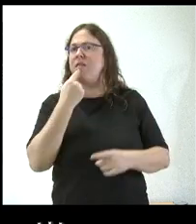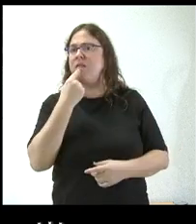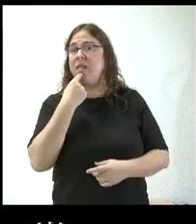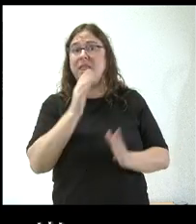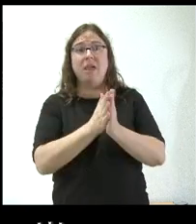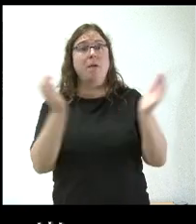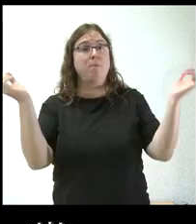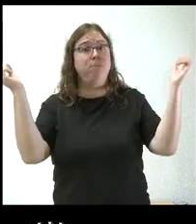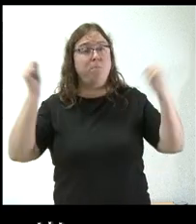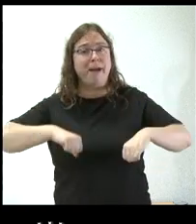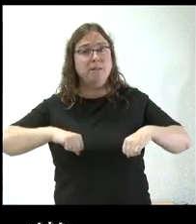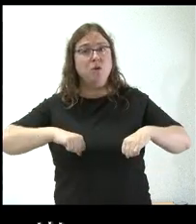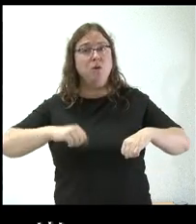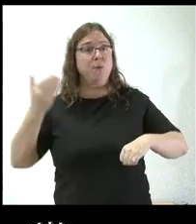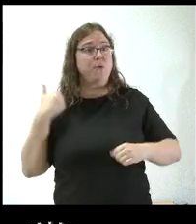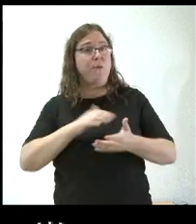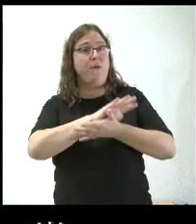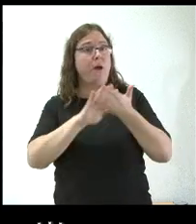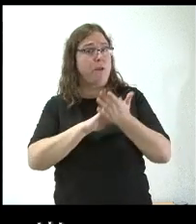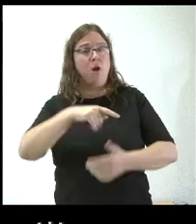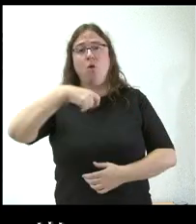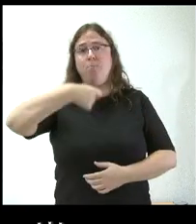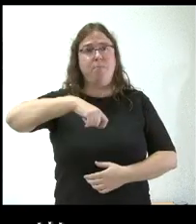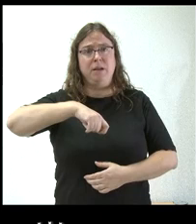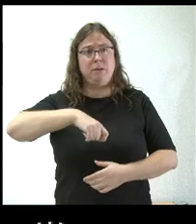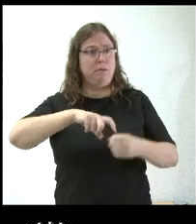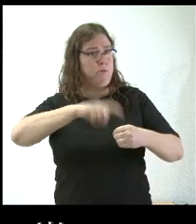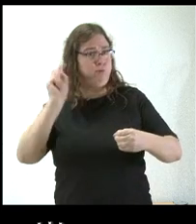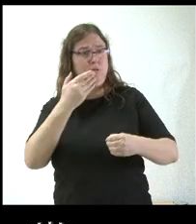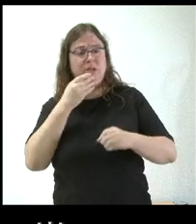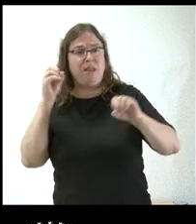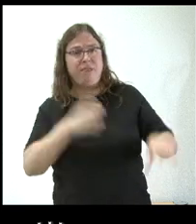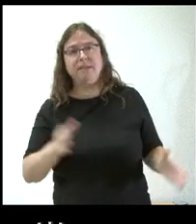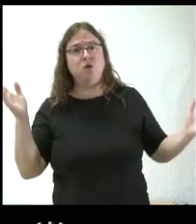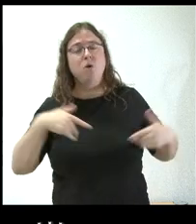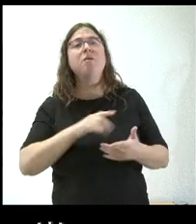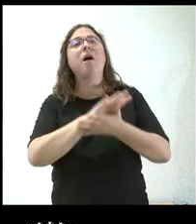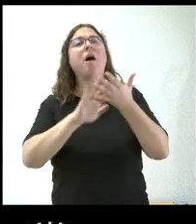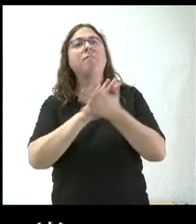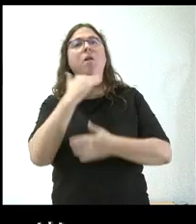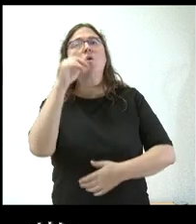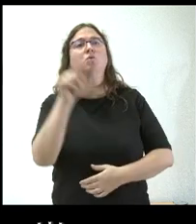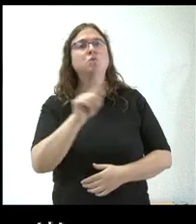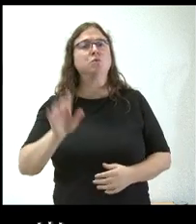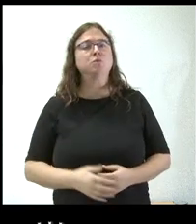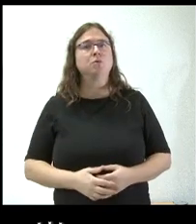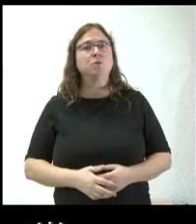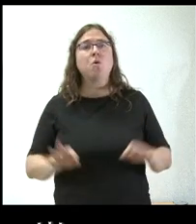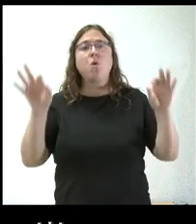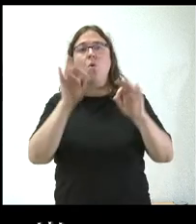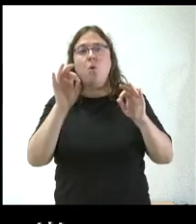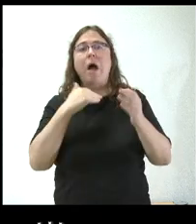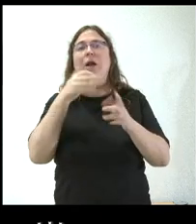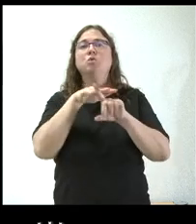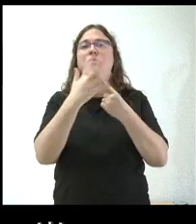pacto eh que Se abordó ayer con el presidente si es cs no se produce no sé si esto lo han abordado o o han planteado